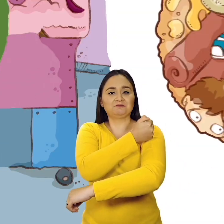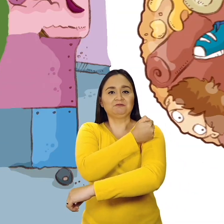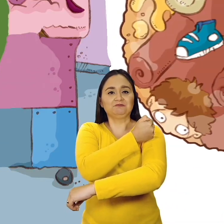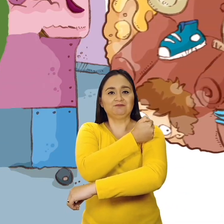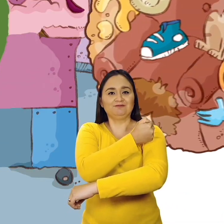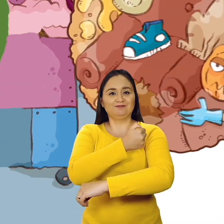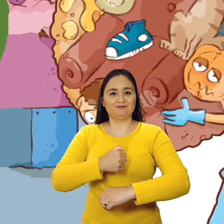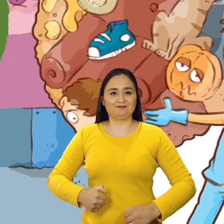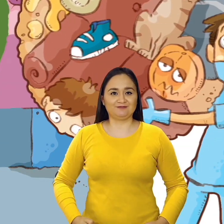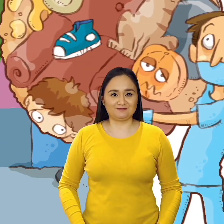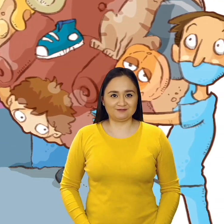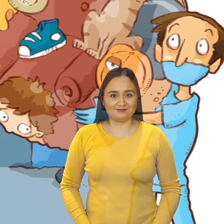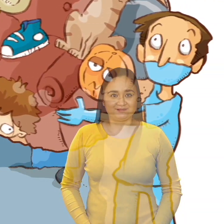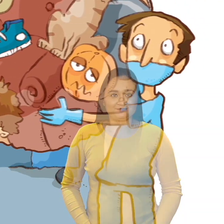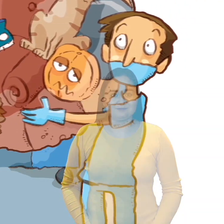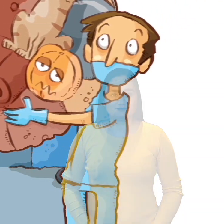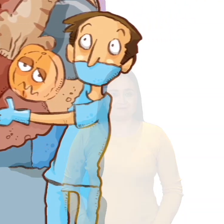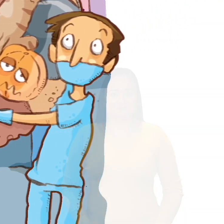inyección.